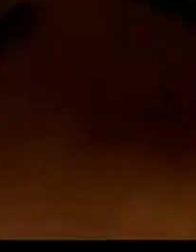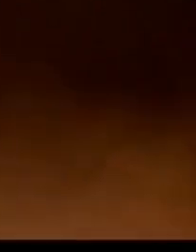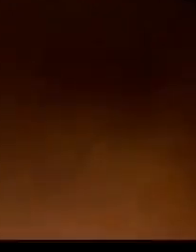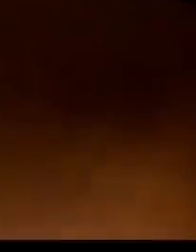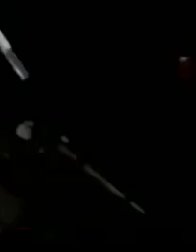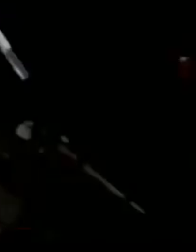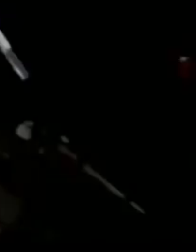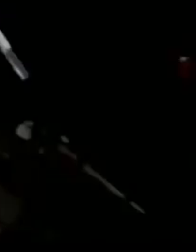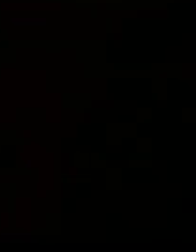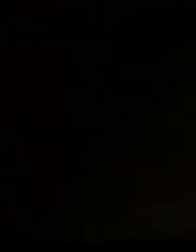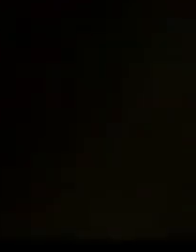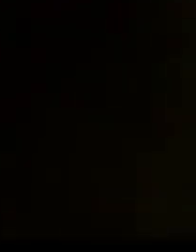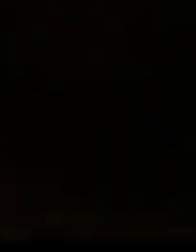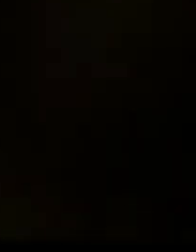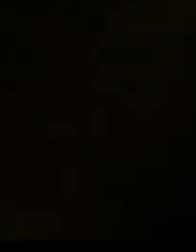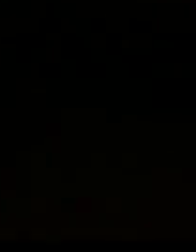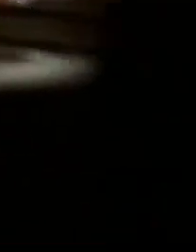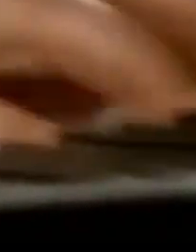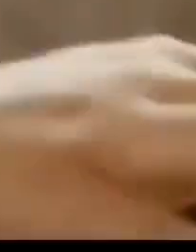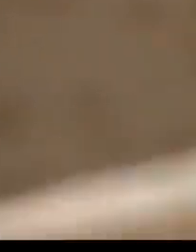Mamá loca.